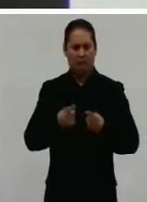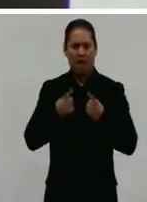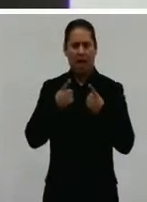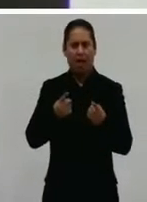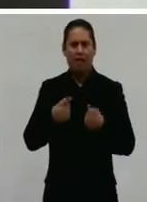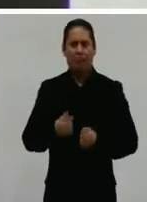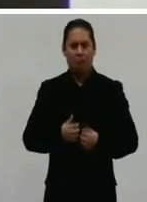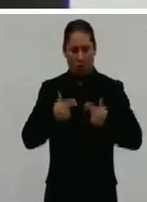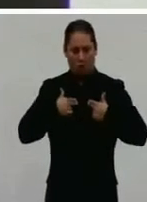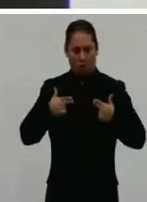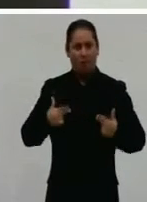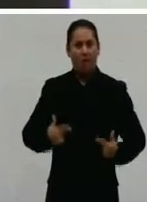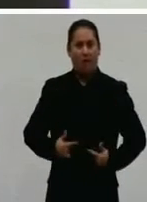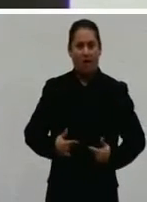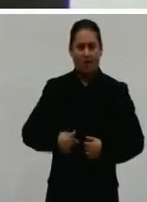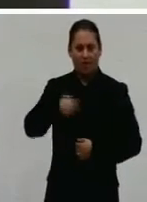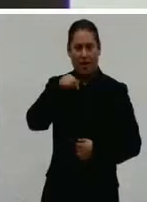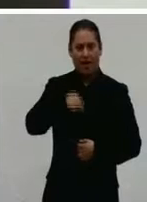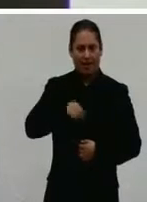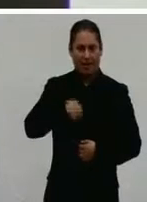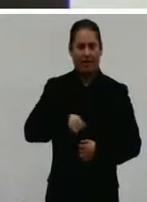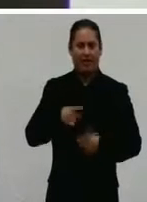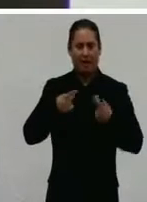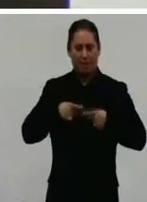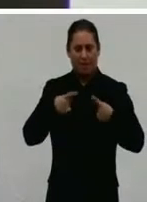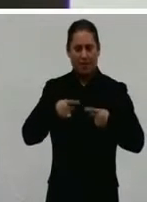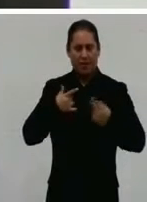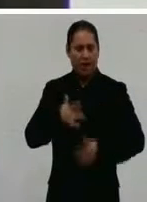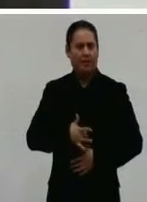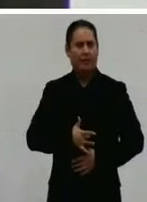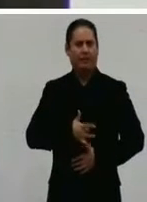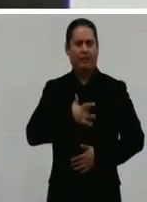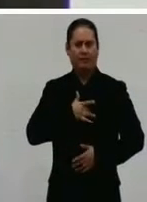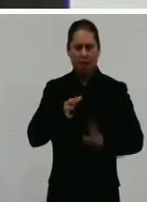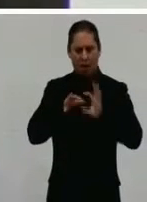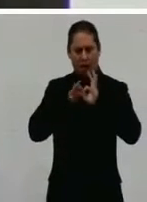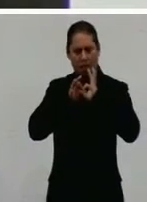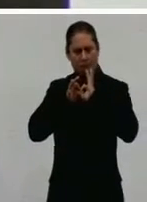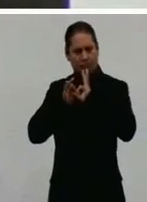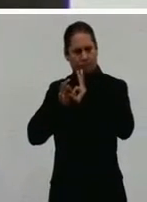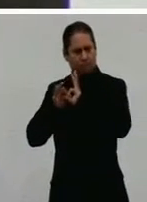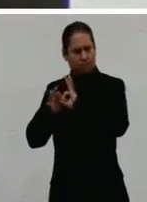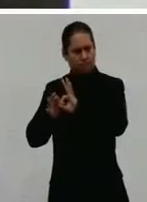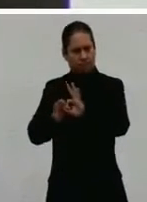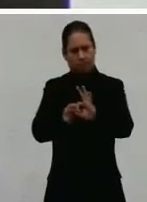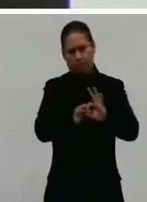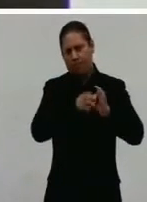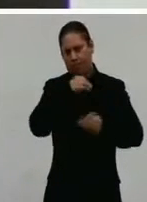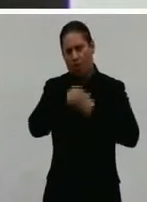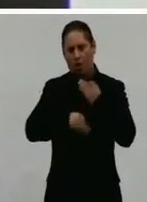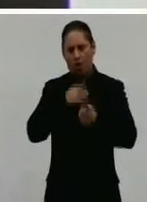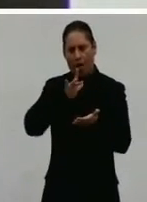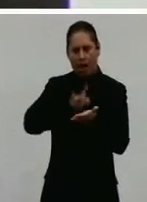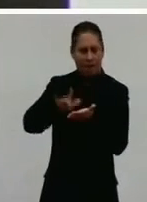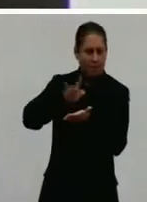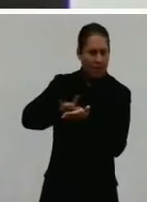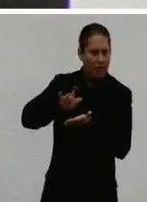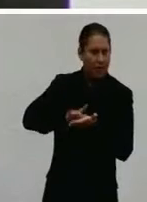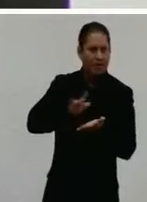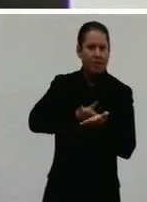en méxico y en chiapas que nos solidarizamos con las demás instancias para apoyar a los sectores